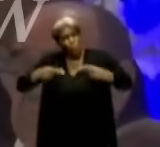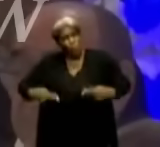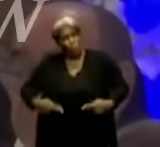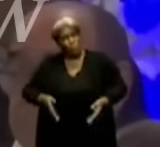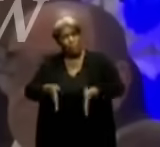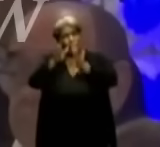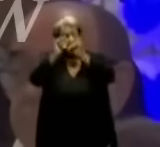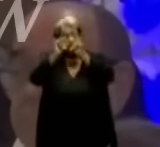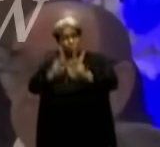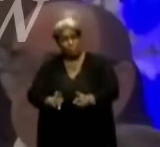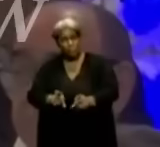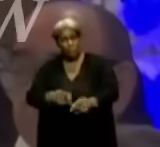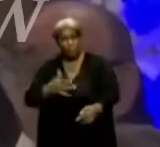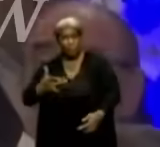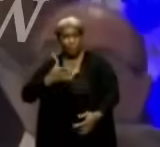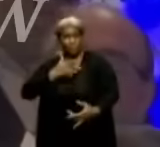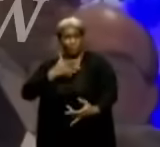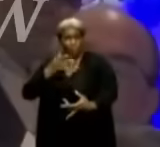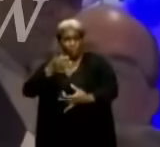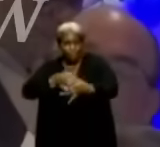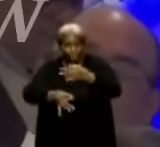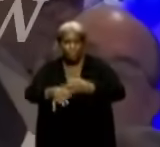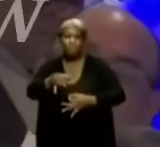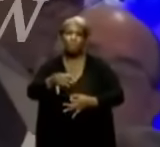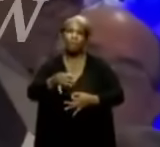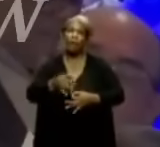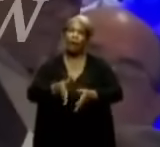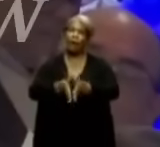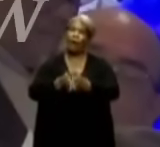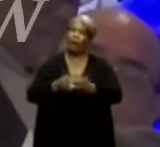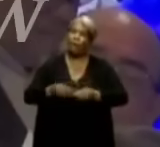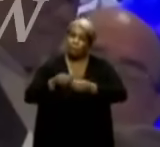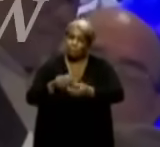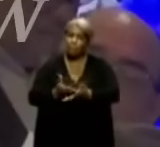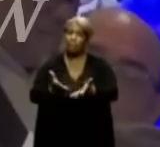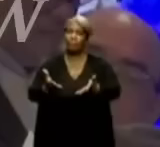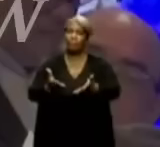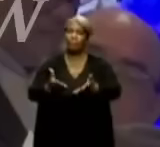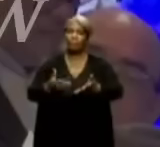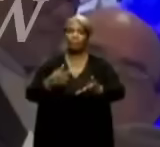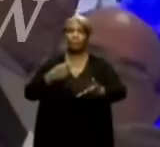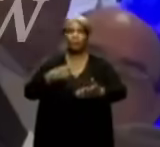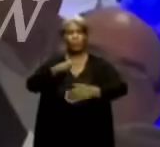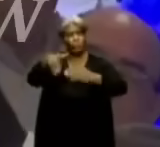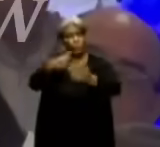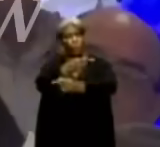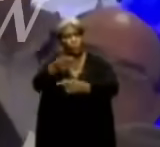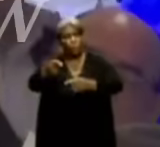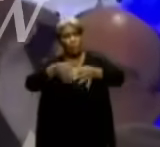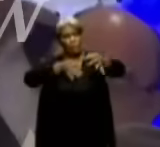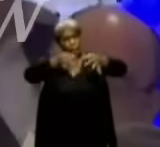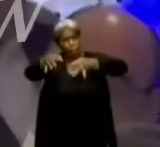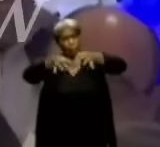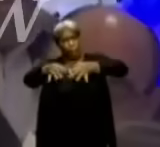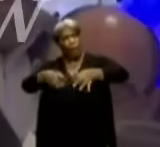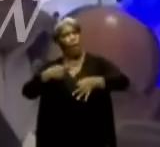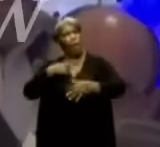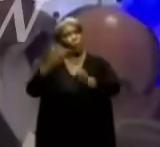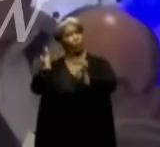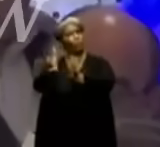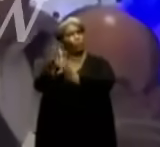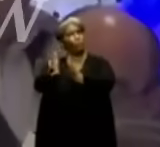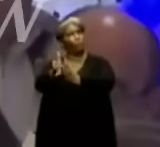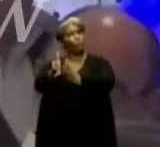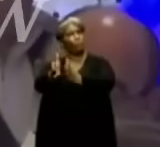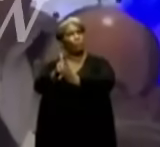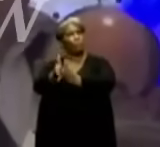solidaria. Me llama muchísimo la atención y celebro todo eso que usted está planteando para que vuelva